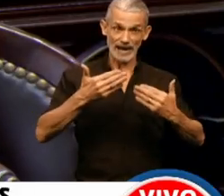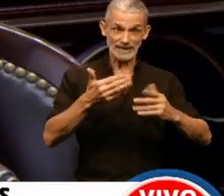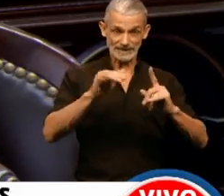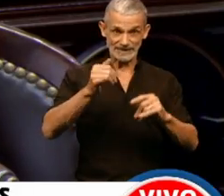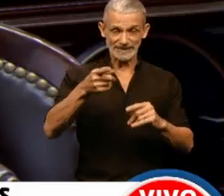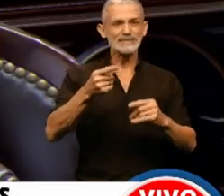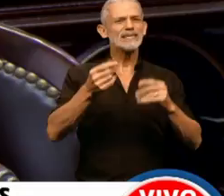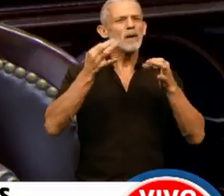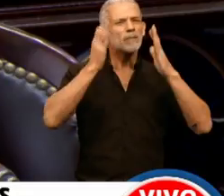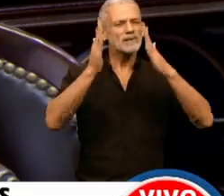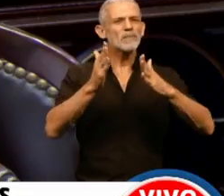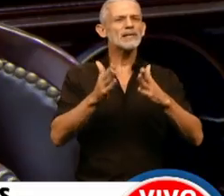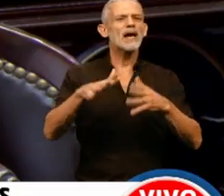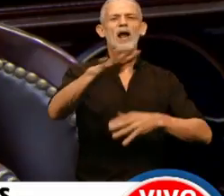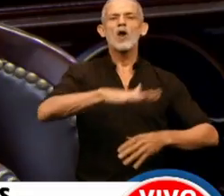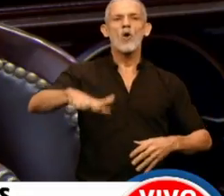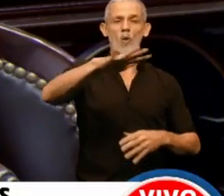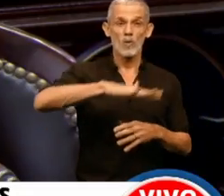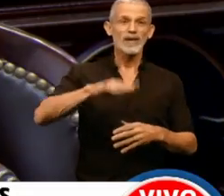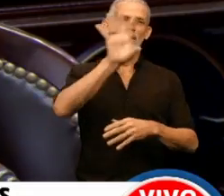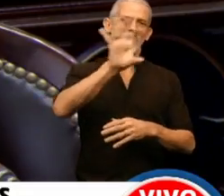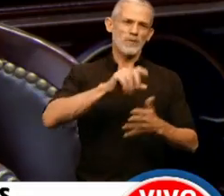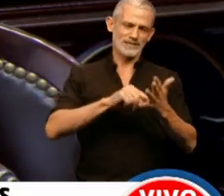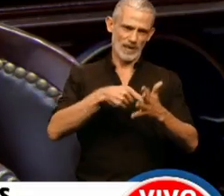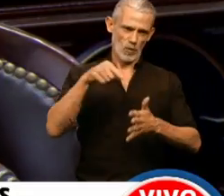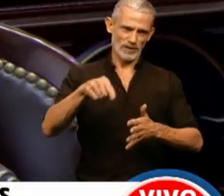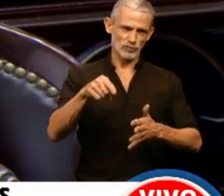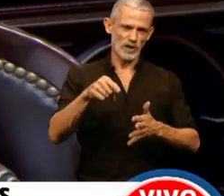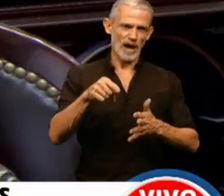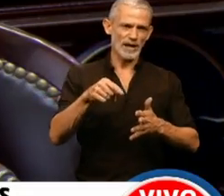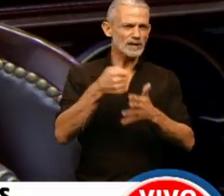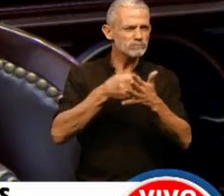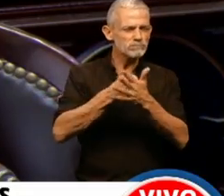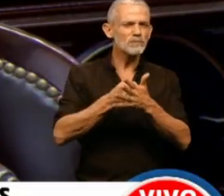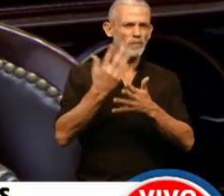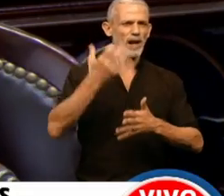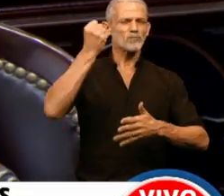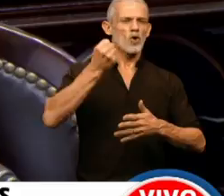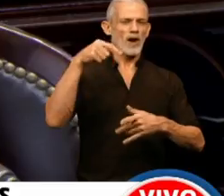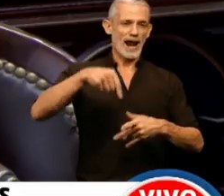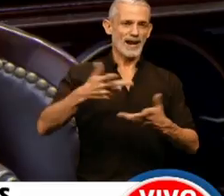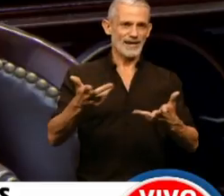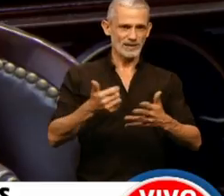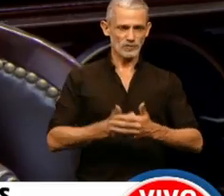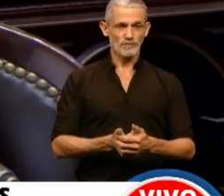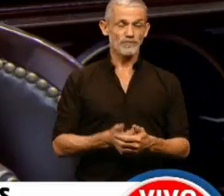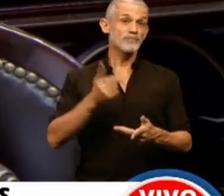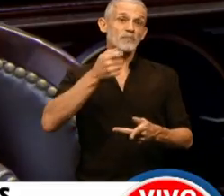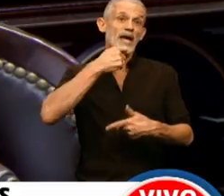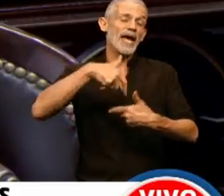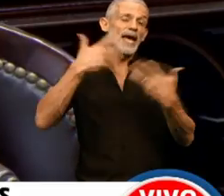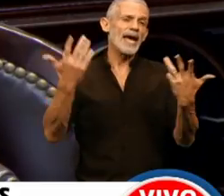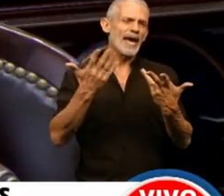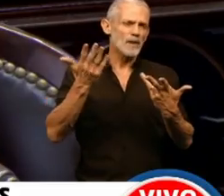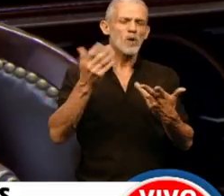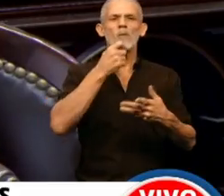especialmente a la comunidad de la provincia de buenos aires- que hizo posible esto y lo pongo como ejemplo